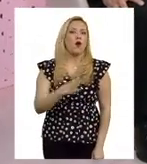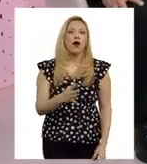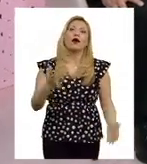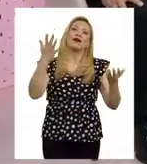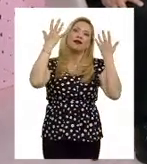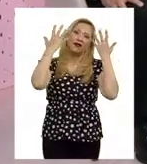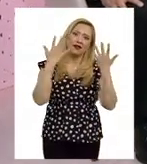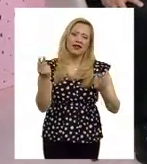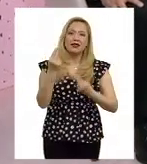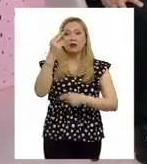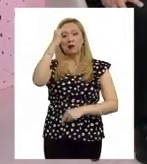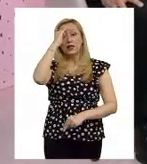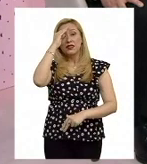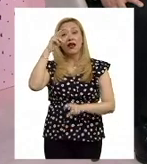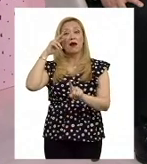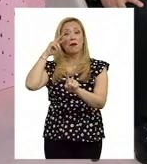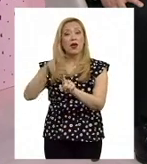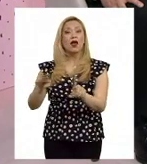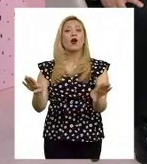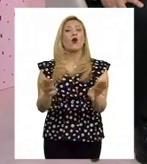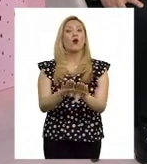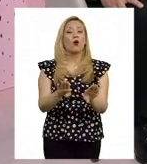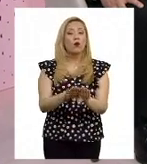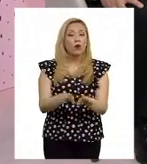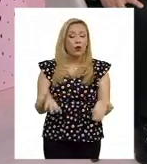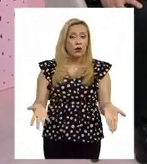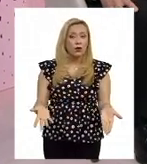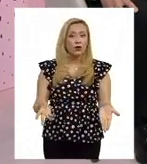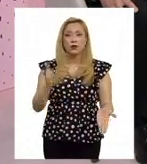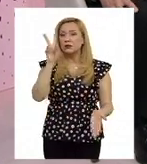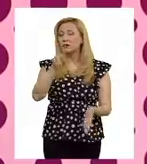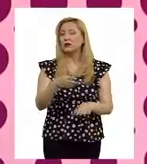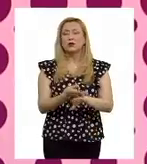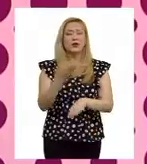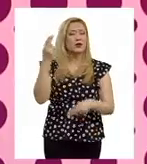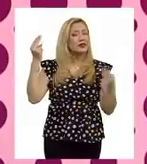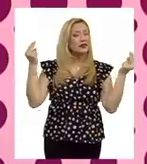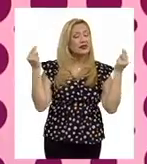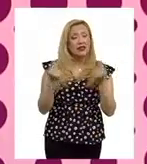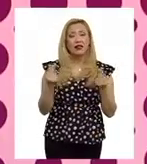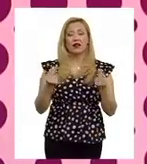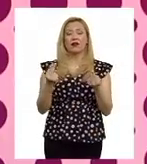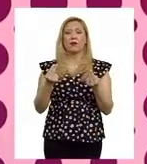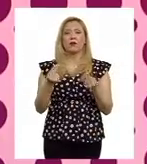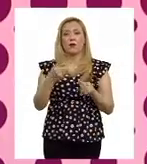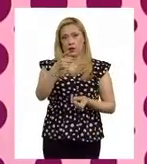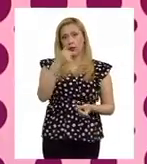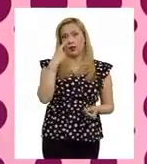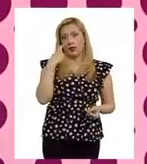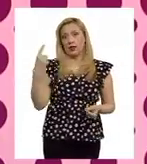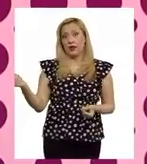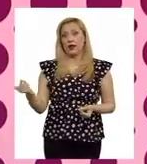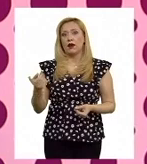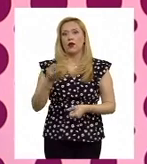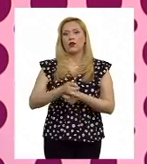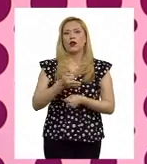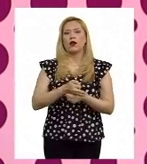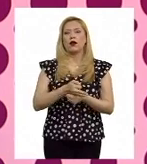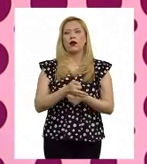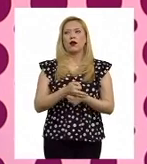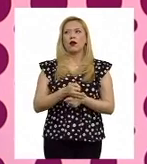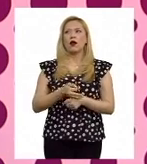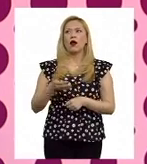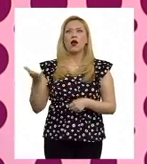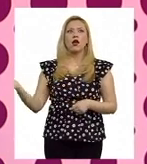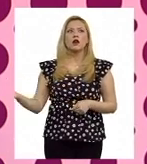ha logrado cómo incorporar esta parte natural y es muy, muy necesario porque como bien dice aquí el